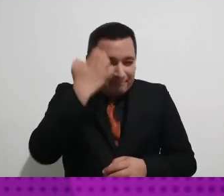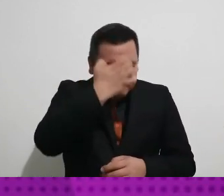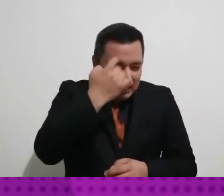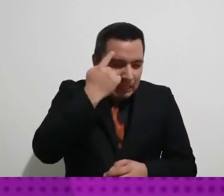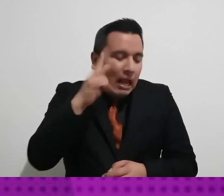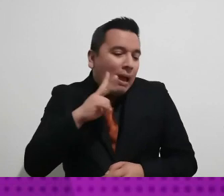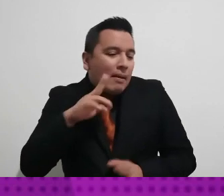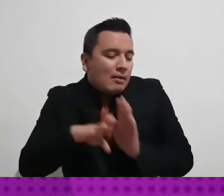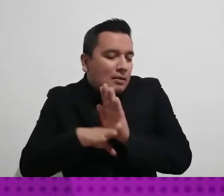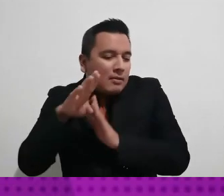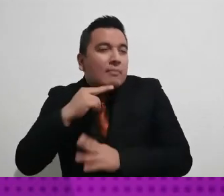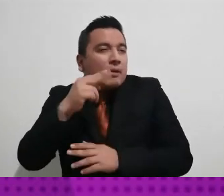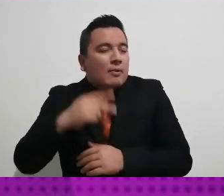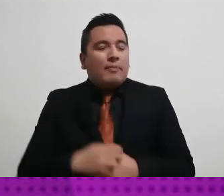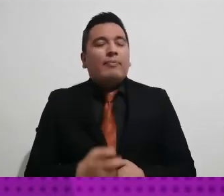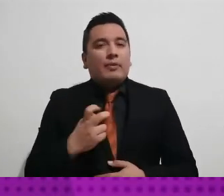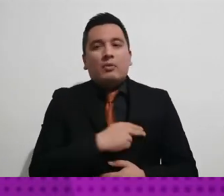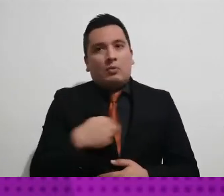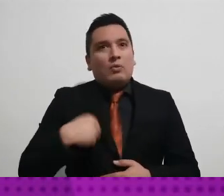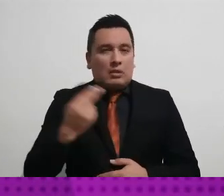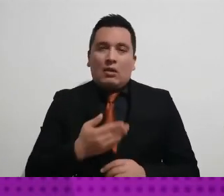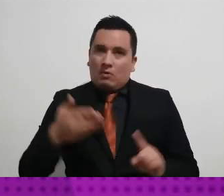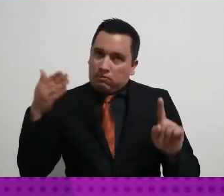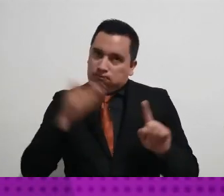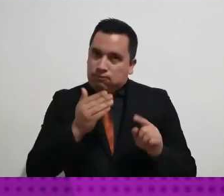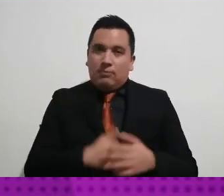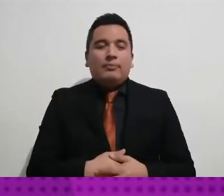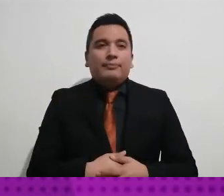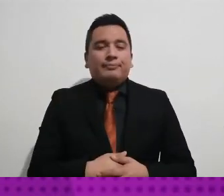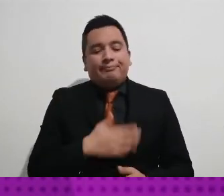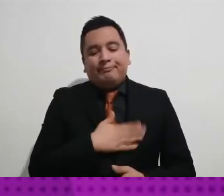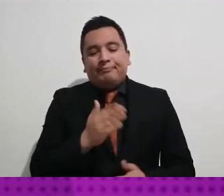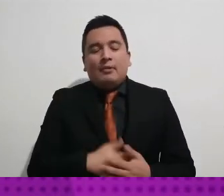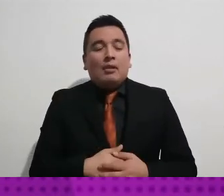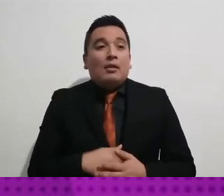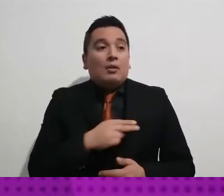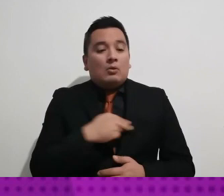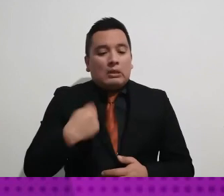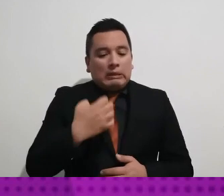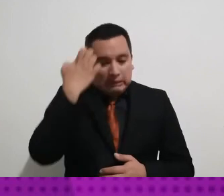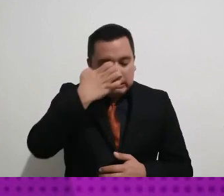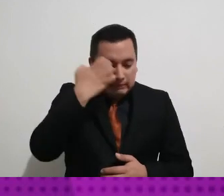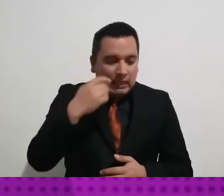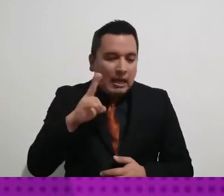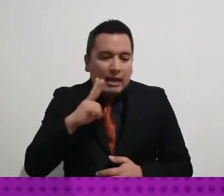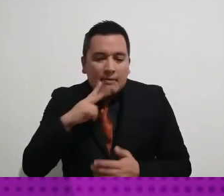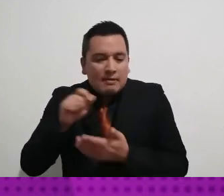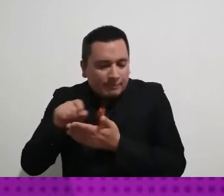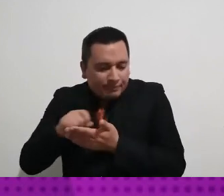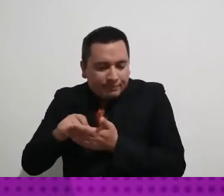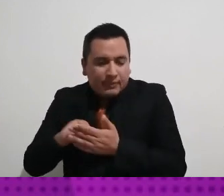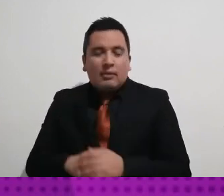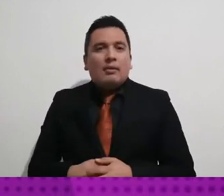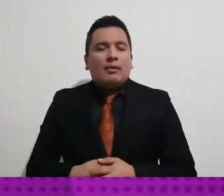se mide no se mejora y nosotros tenemos que ser muy objetivos y medir nuestros